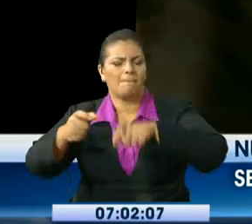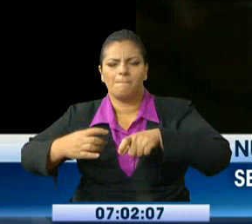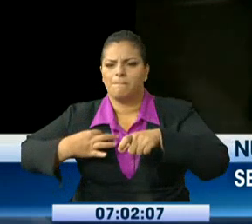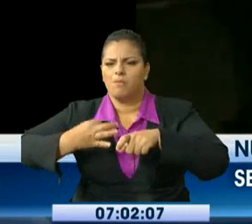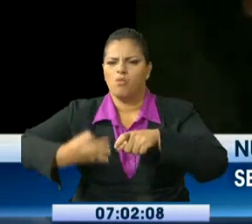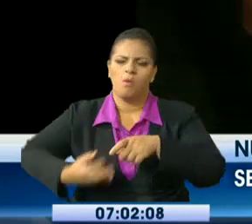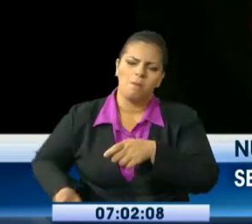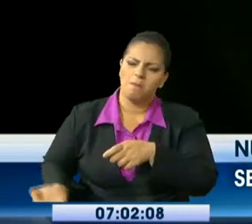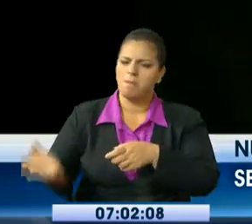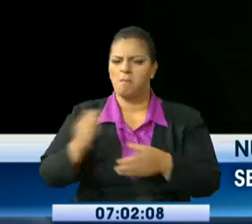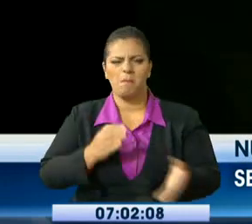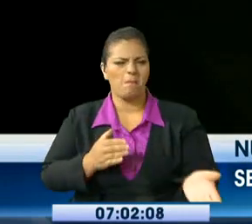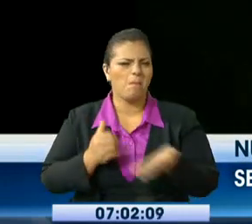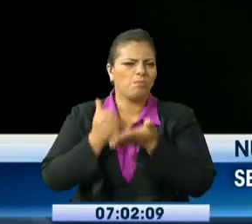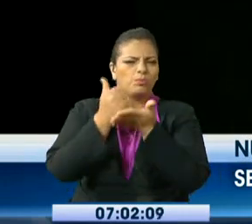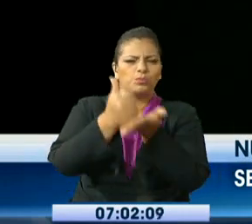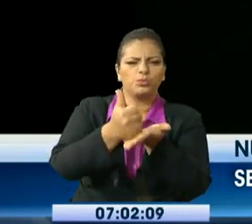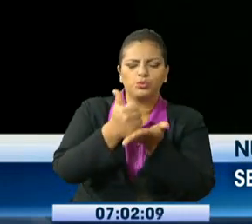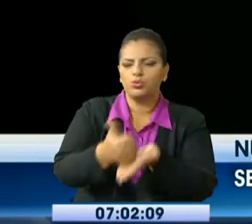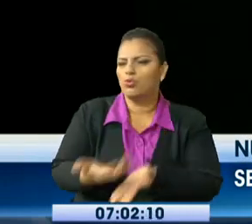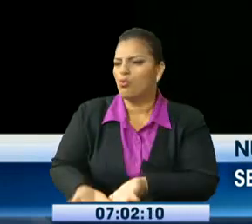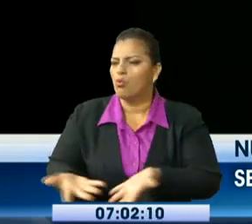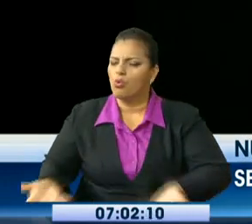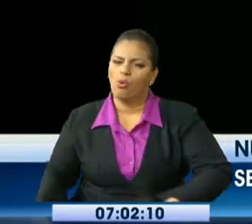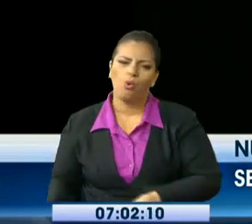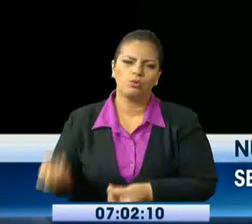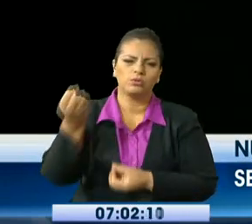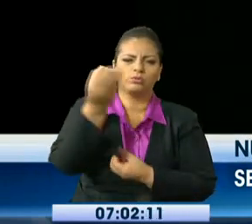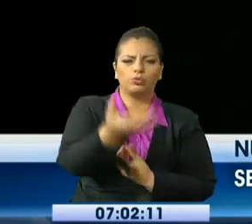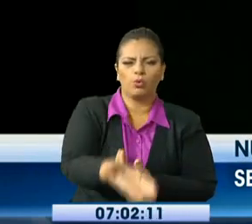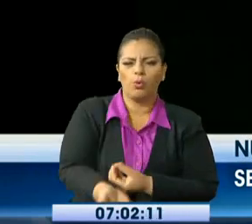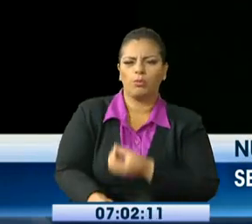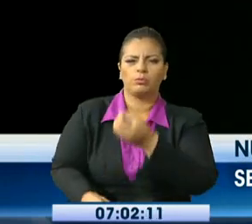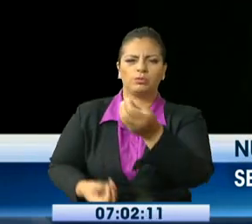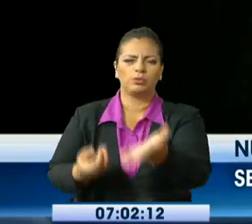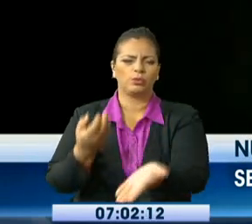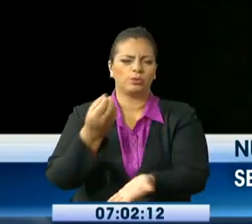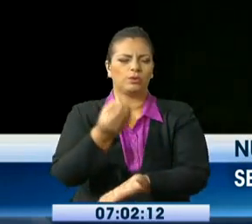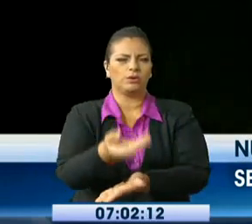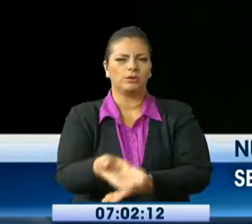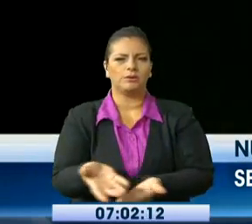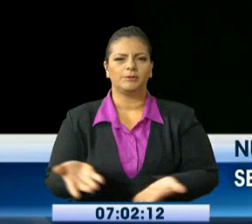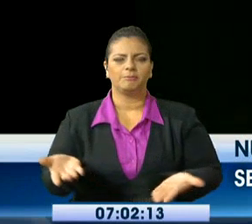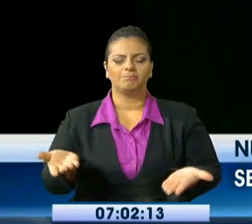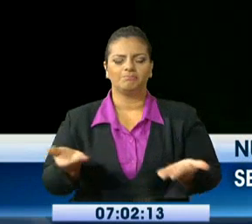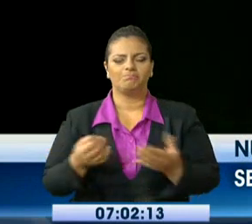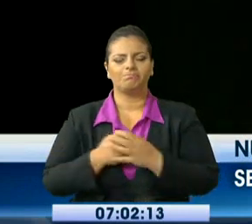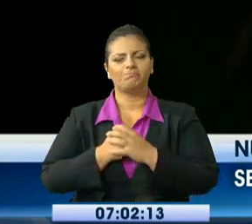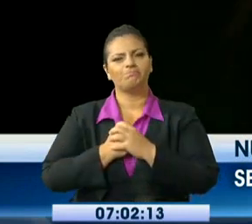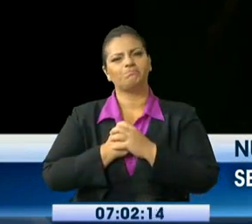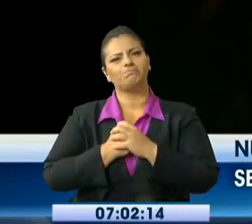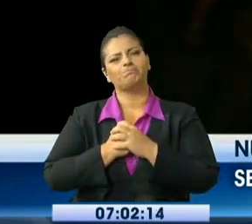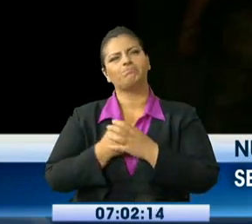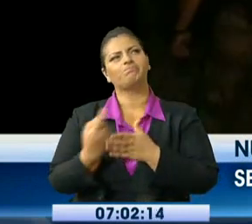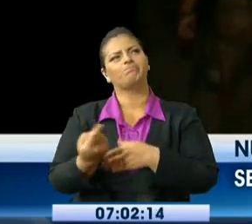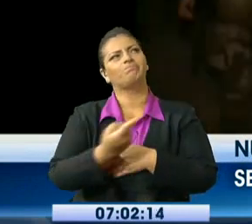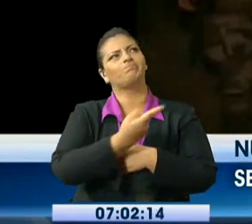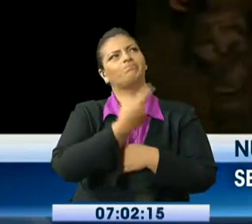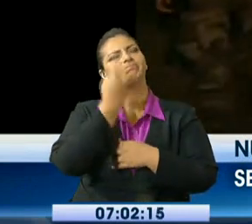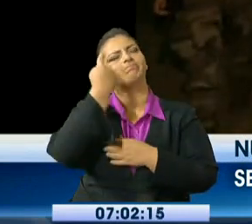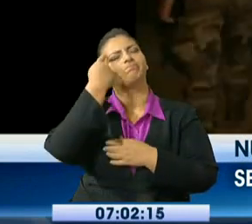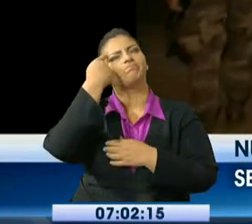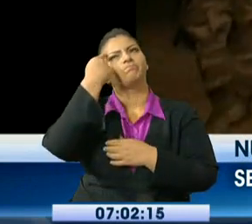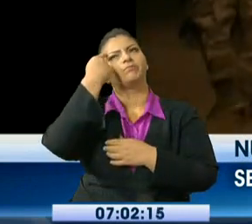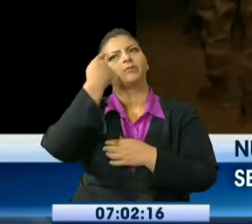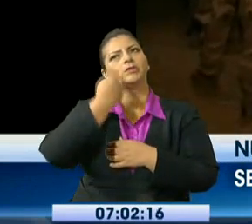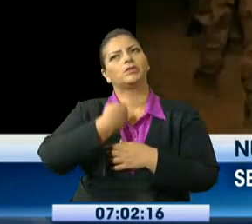Estas situaciones que se presentan son realmente el termómetro para medir cuán unidos